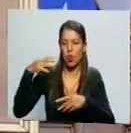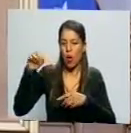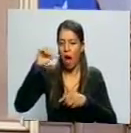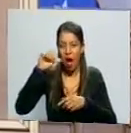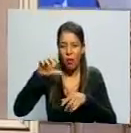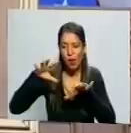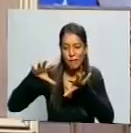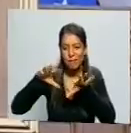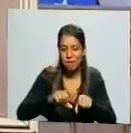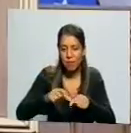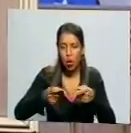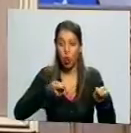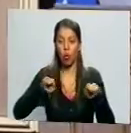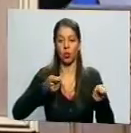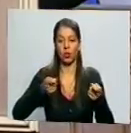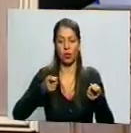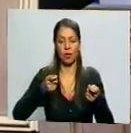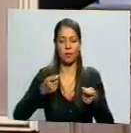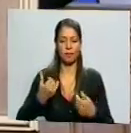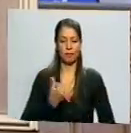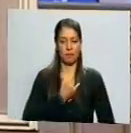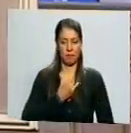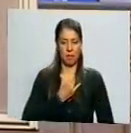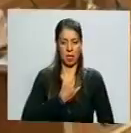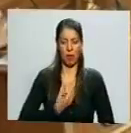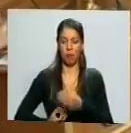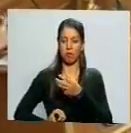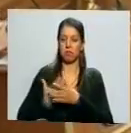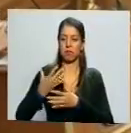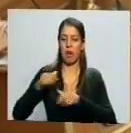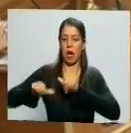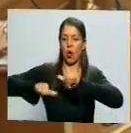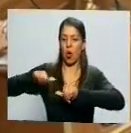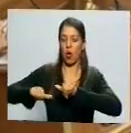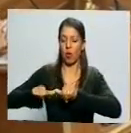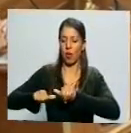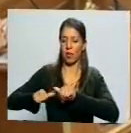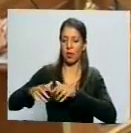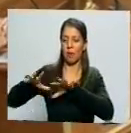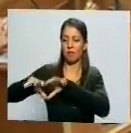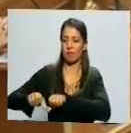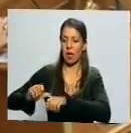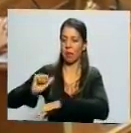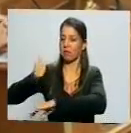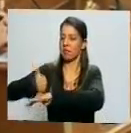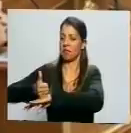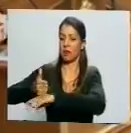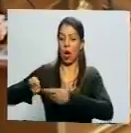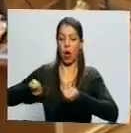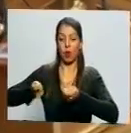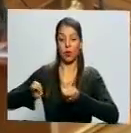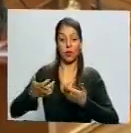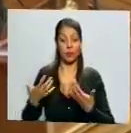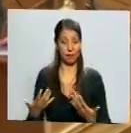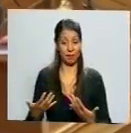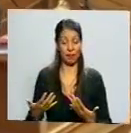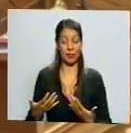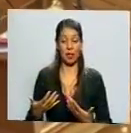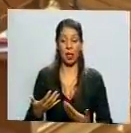de los recursos públicos para fundar precisamente sus grupos empresariales. No era de sangre